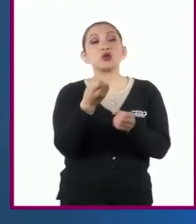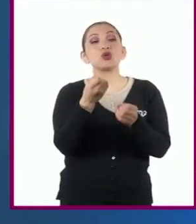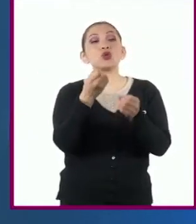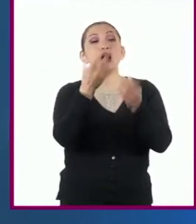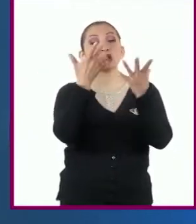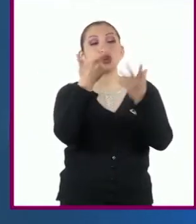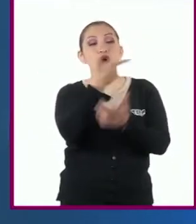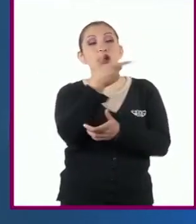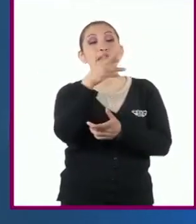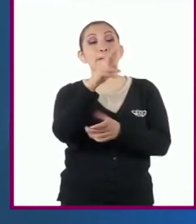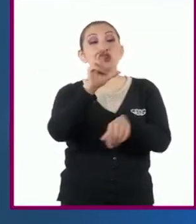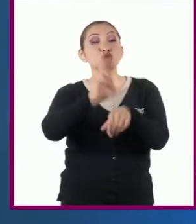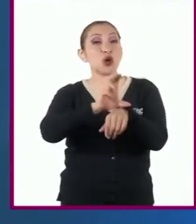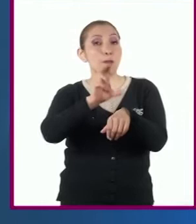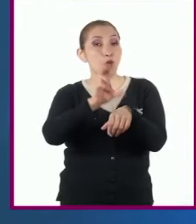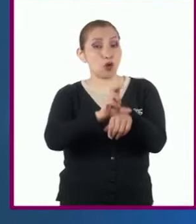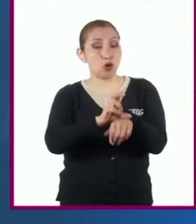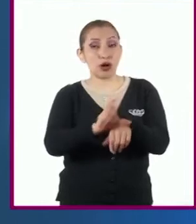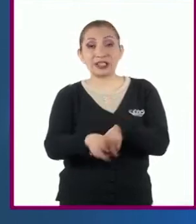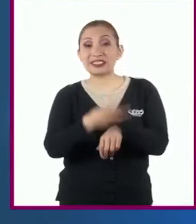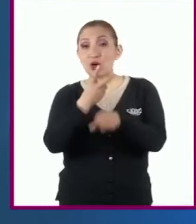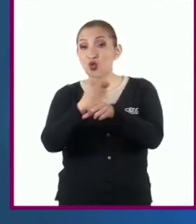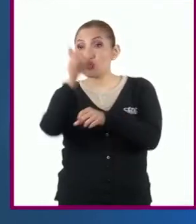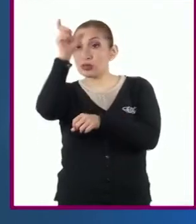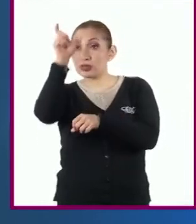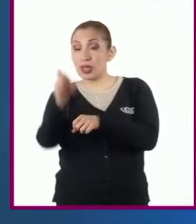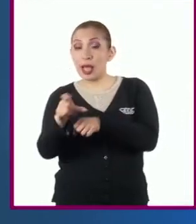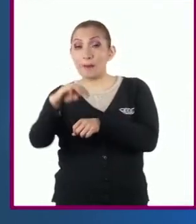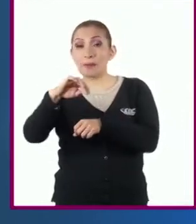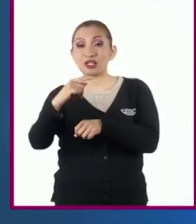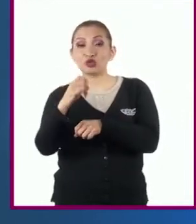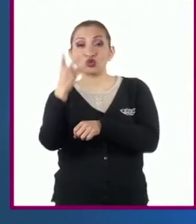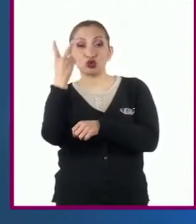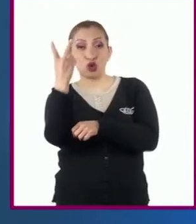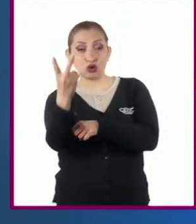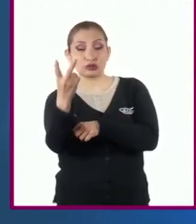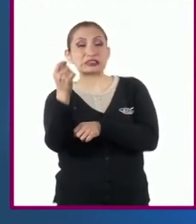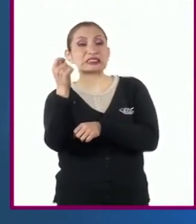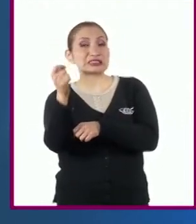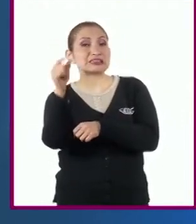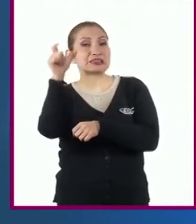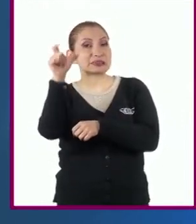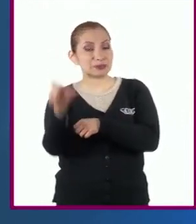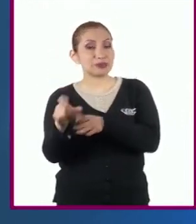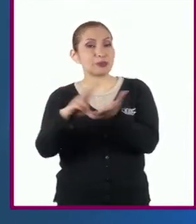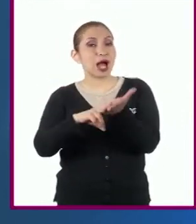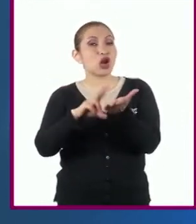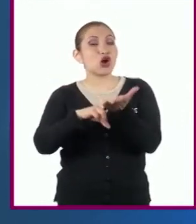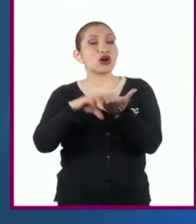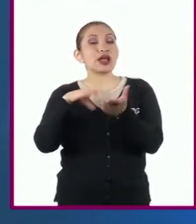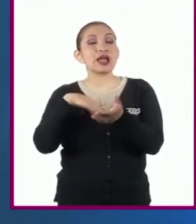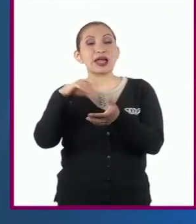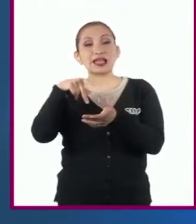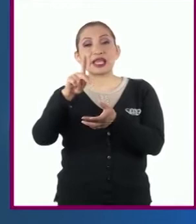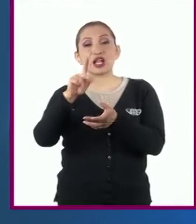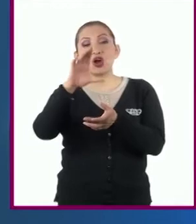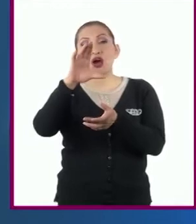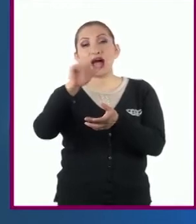cantidad de gramos de huevo, y la segunda, magnitud 2, corresponde al valor calórico